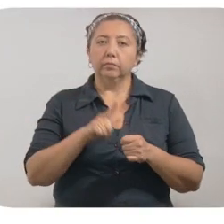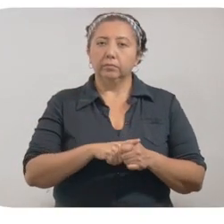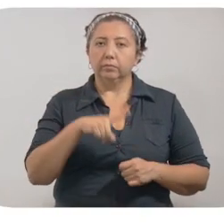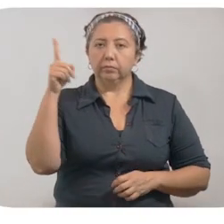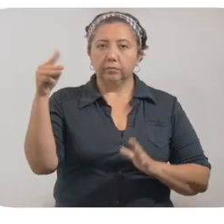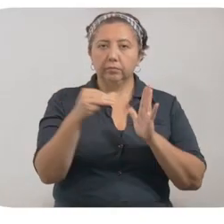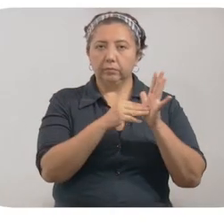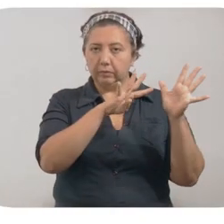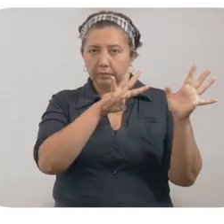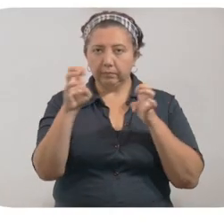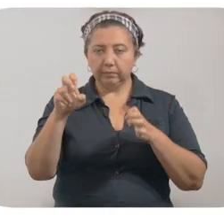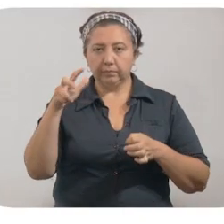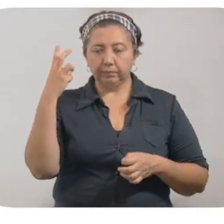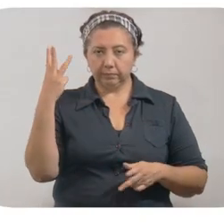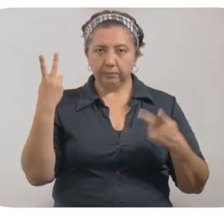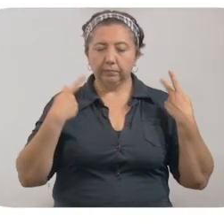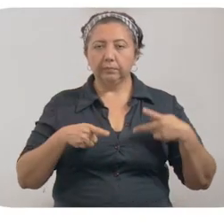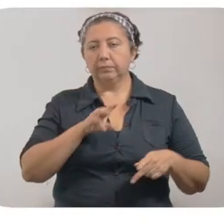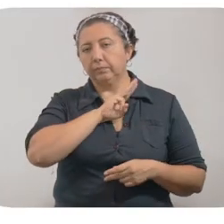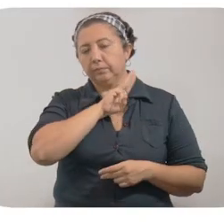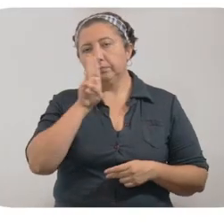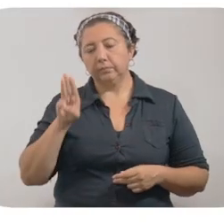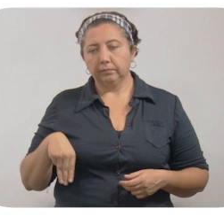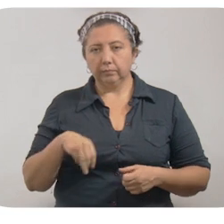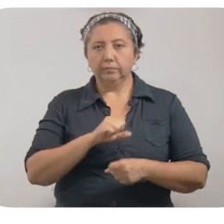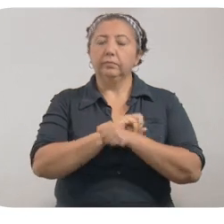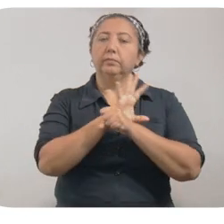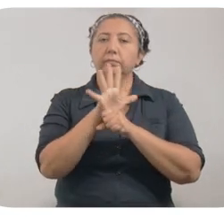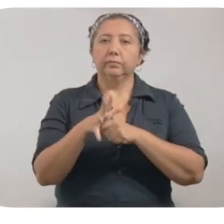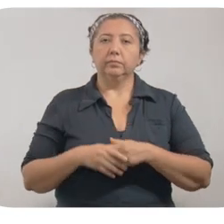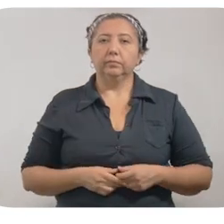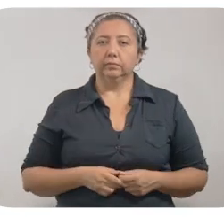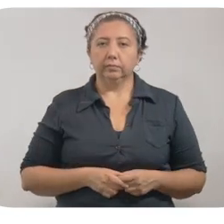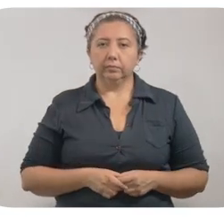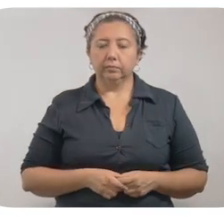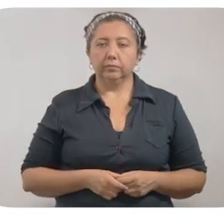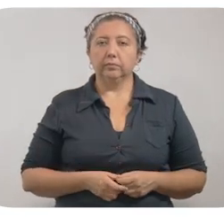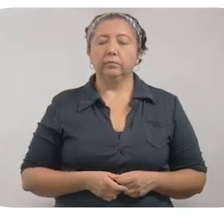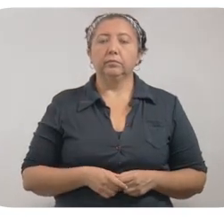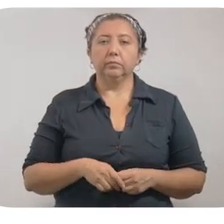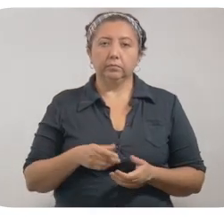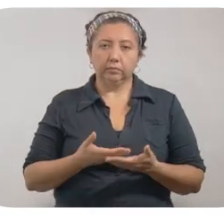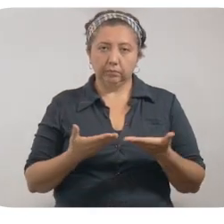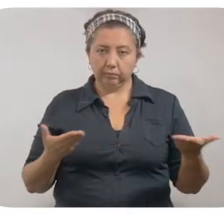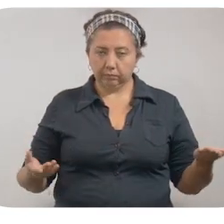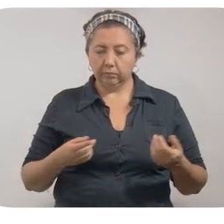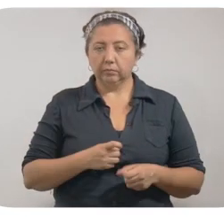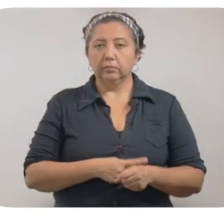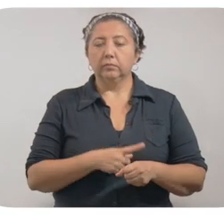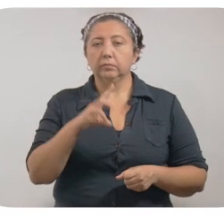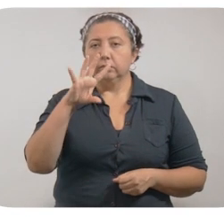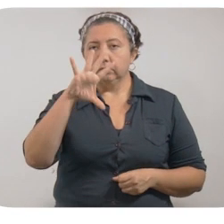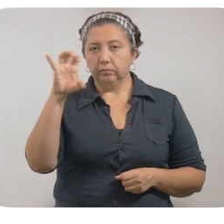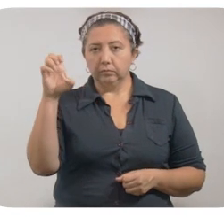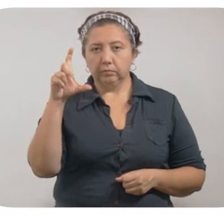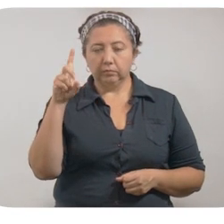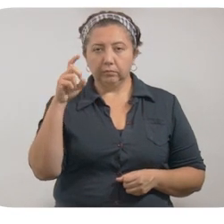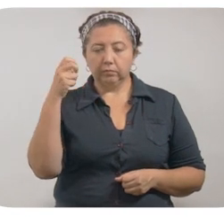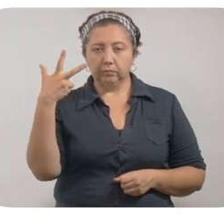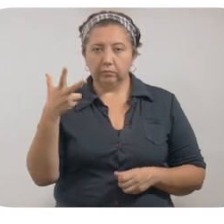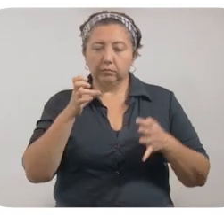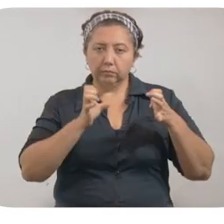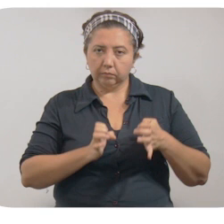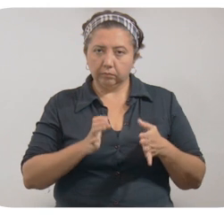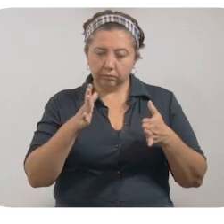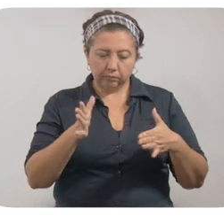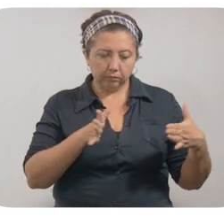son 1.903 las personas fallecidas a causa de coronavirus. De los casos activos, 538 están